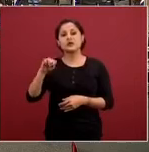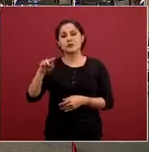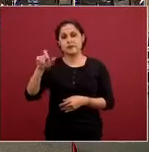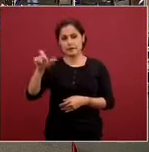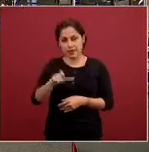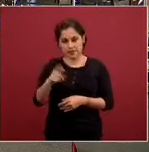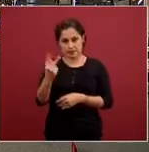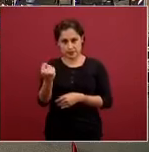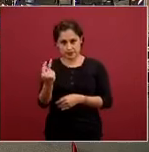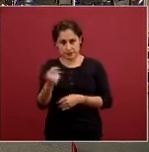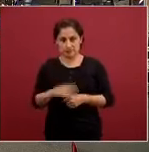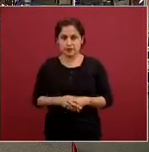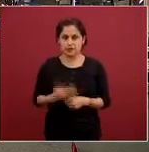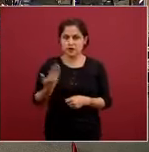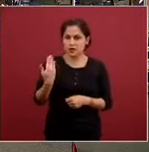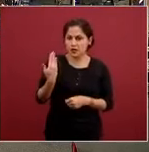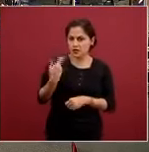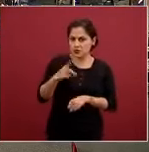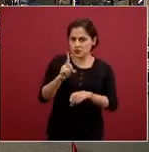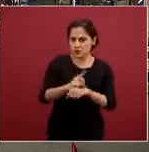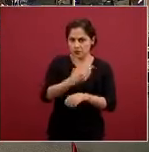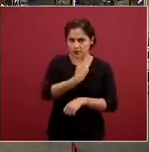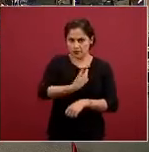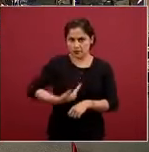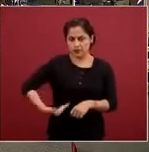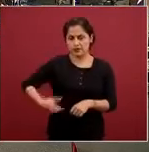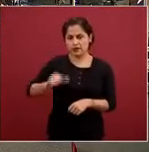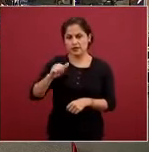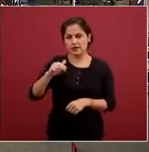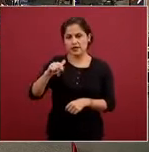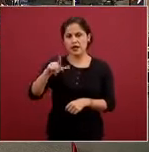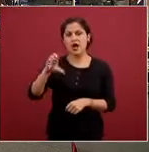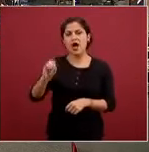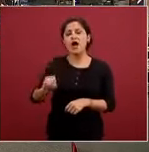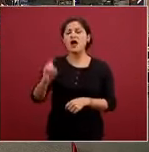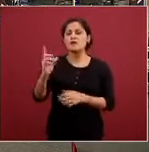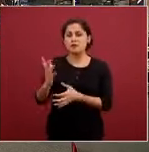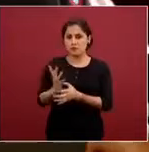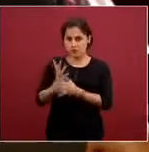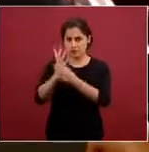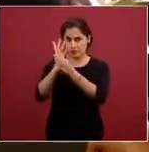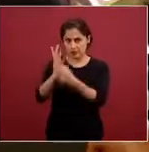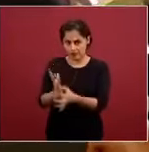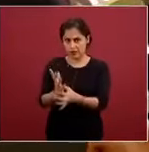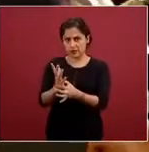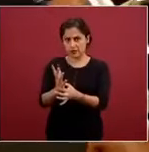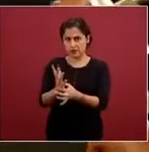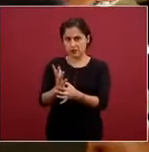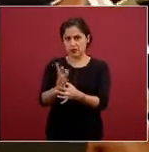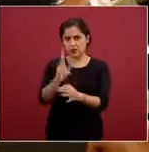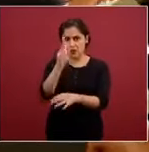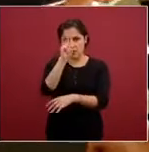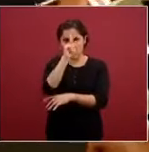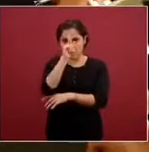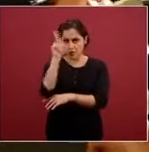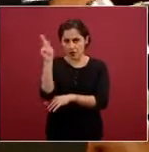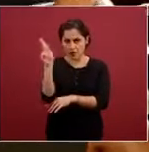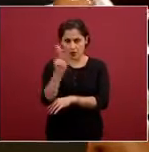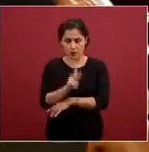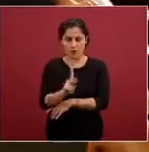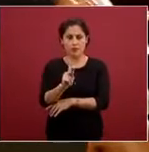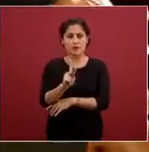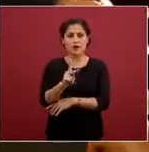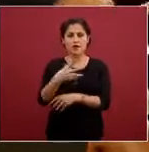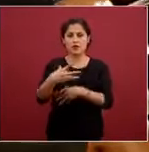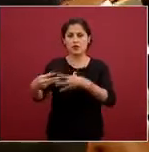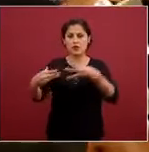hace unos días el presidente de México, Andrés Manuel López Obrador, dijo que el peor momento de la pandemia sería del 2 al 8